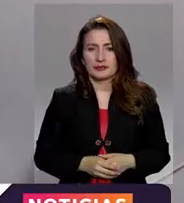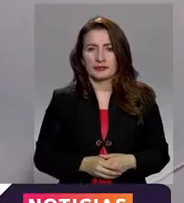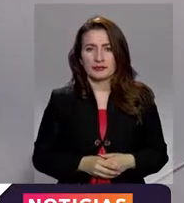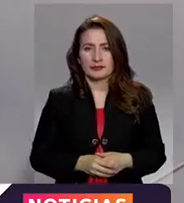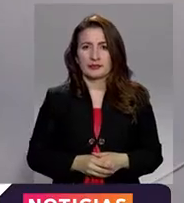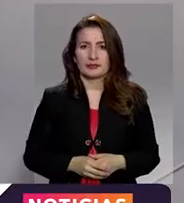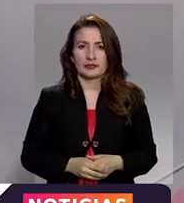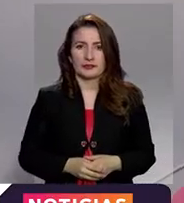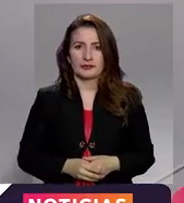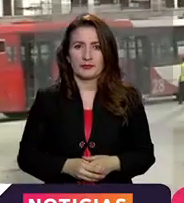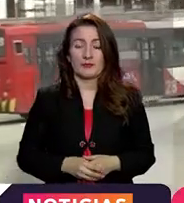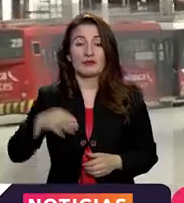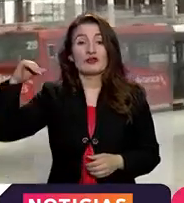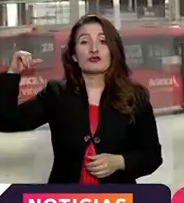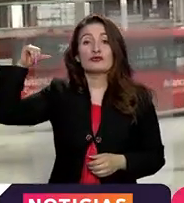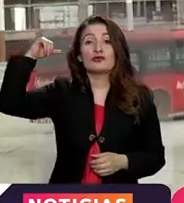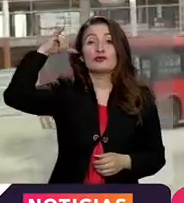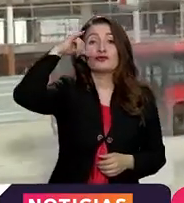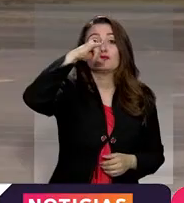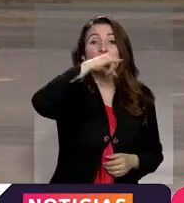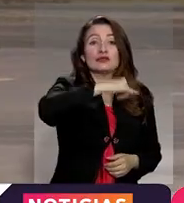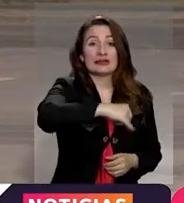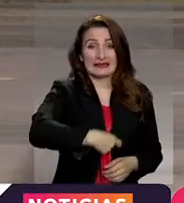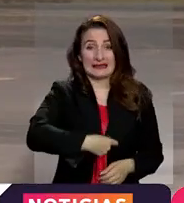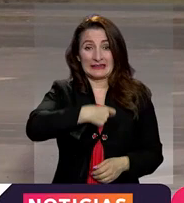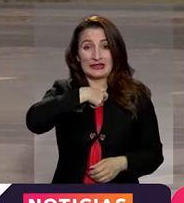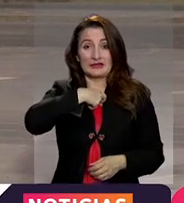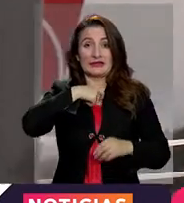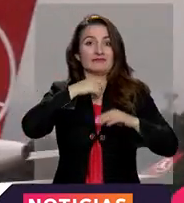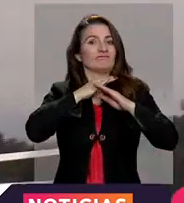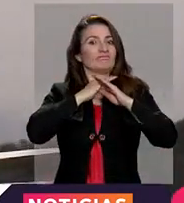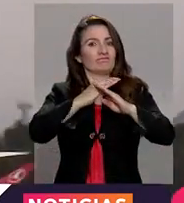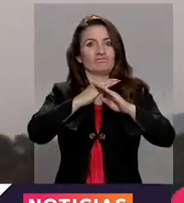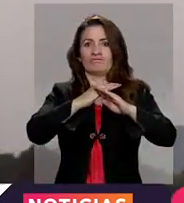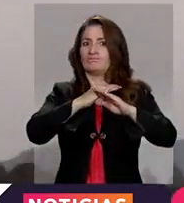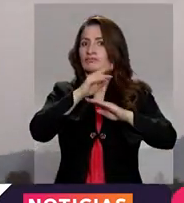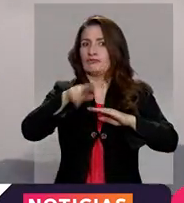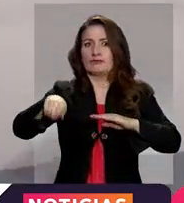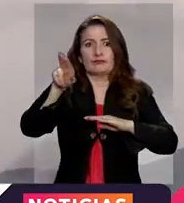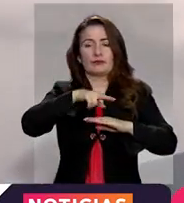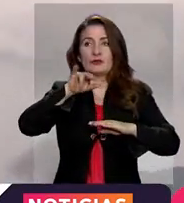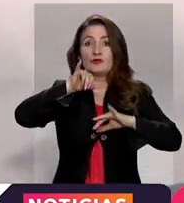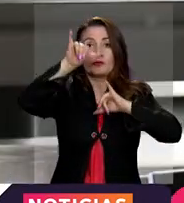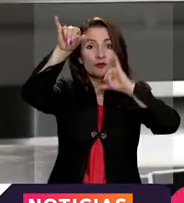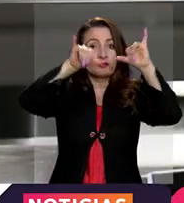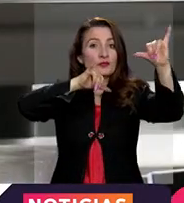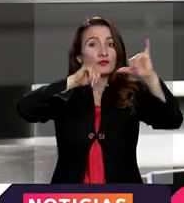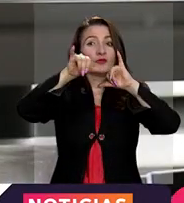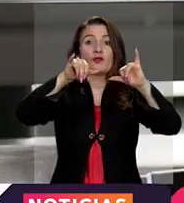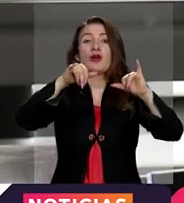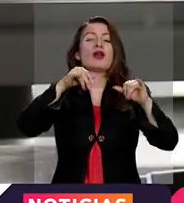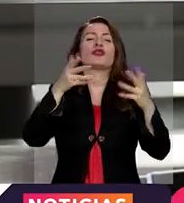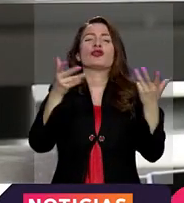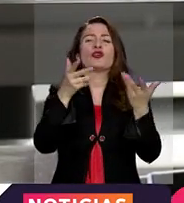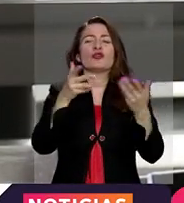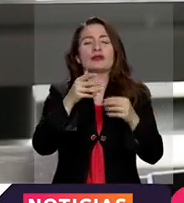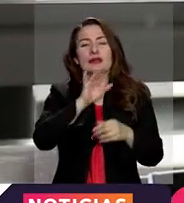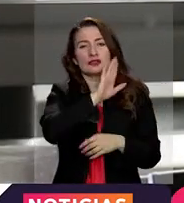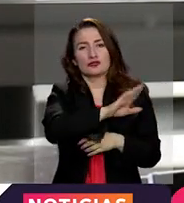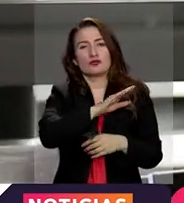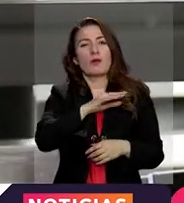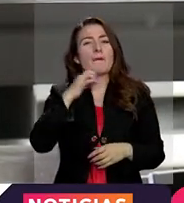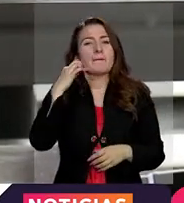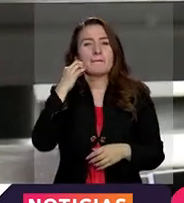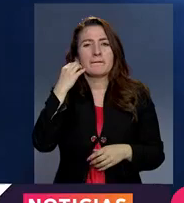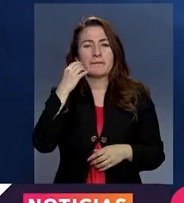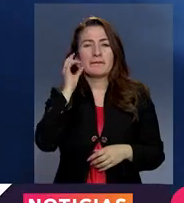la aeronáutica civil informó que se ha suspendido la operación aérea en el aeropuerto alfonso bonilla aragón ubicado en palmira valle